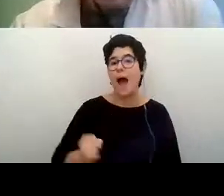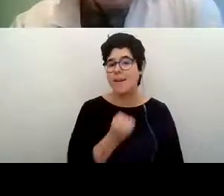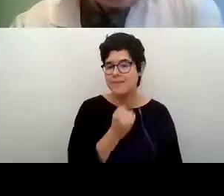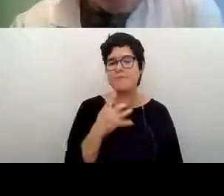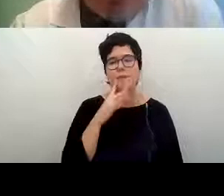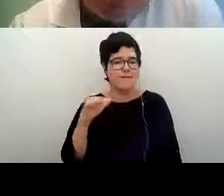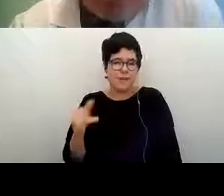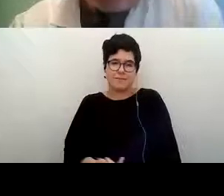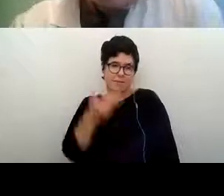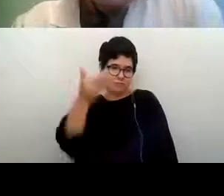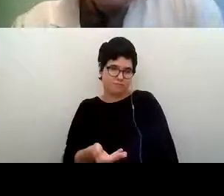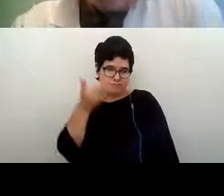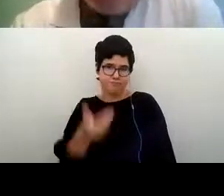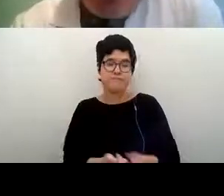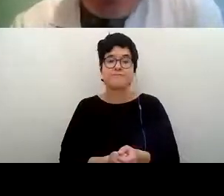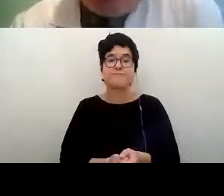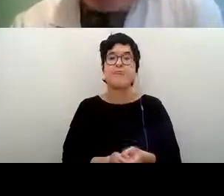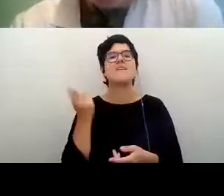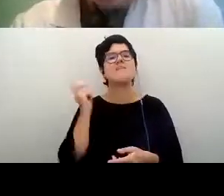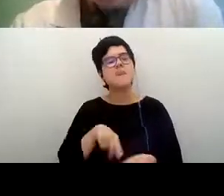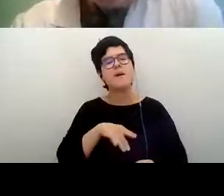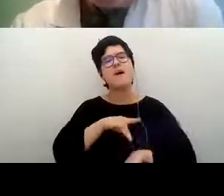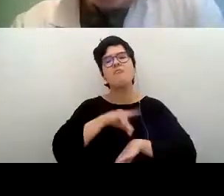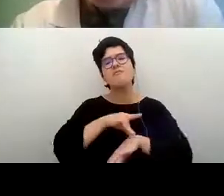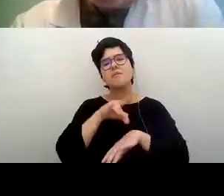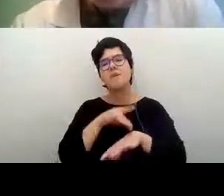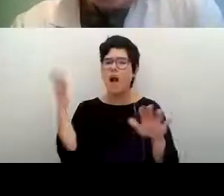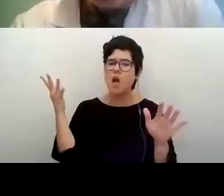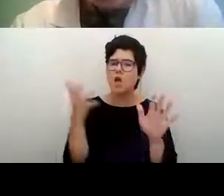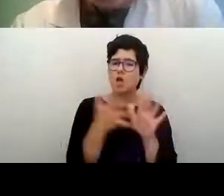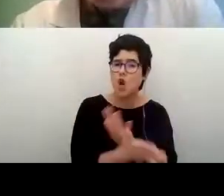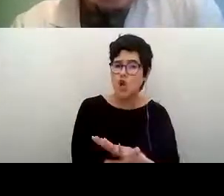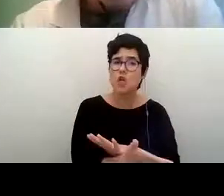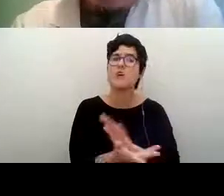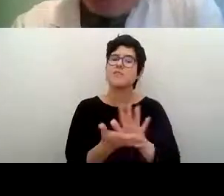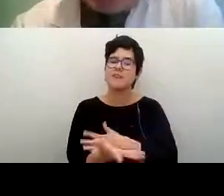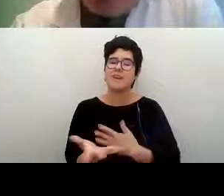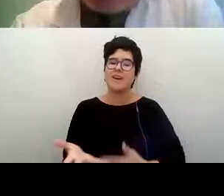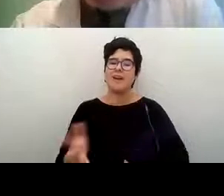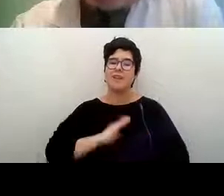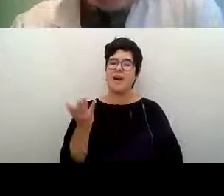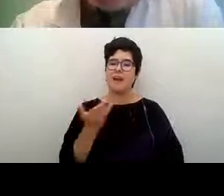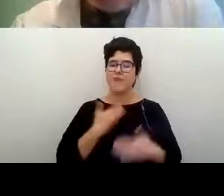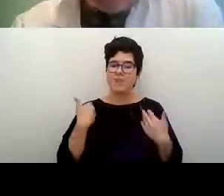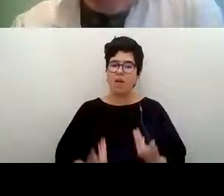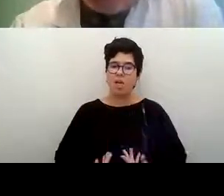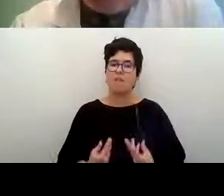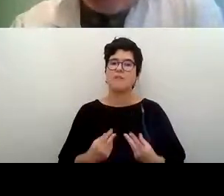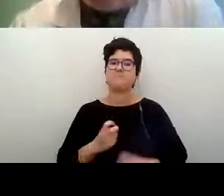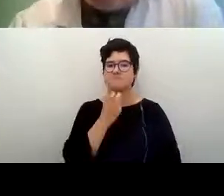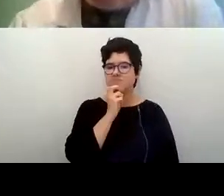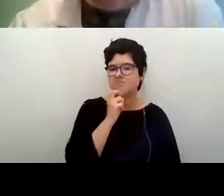importante. Las enfermedades crónicas, por el deterioro que suelen generar en el organismo, también suelen asociarse a